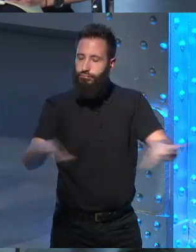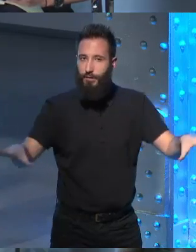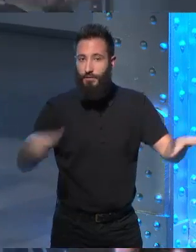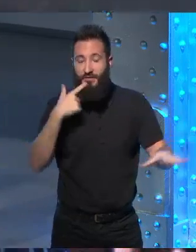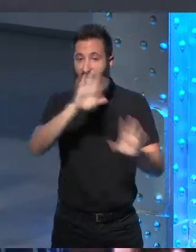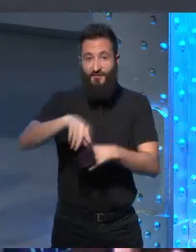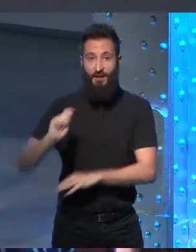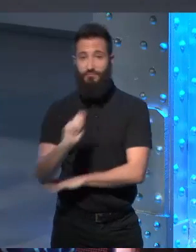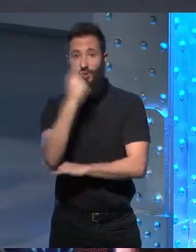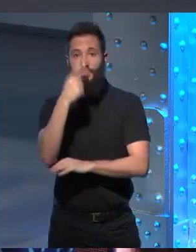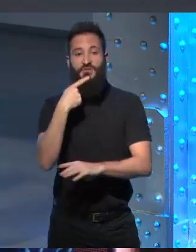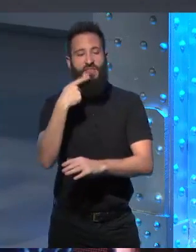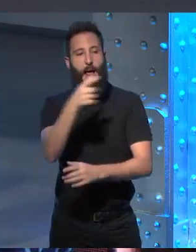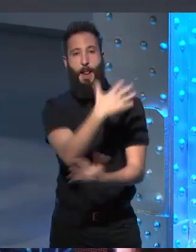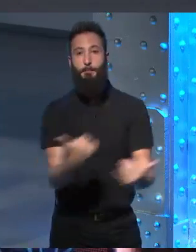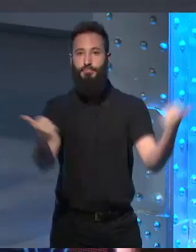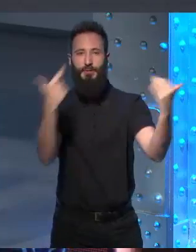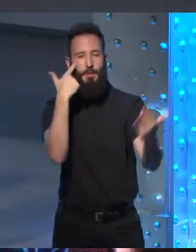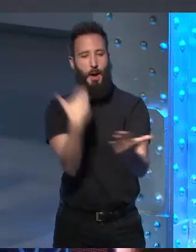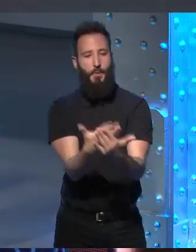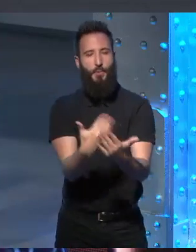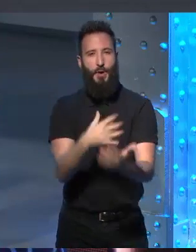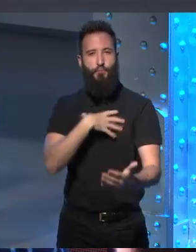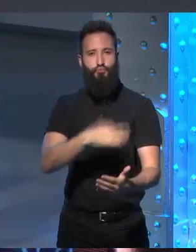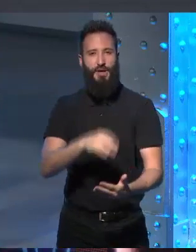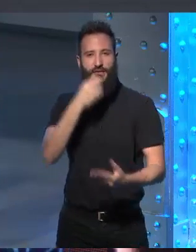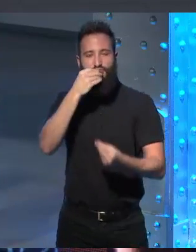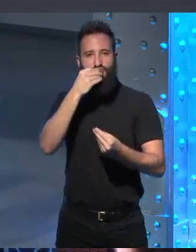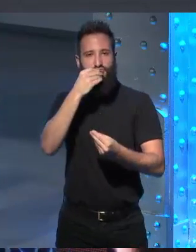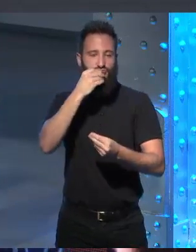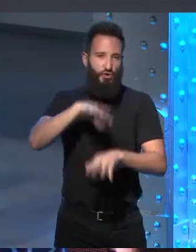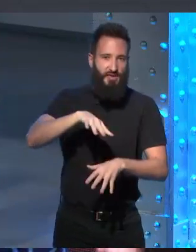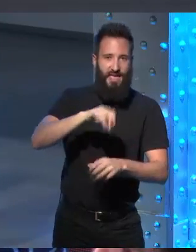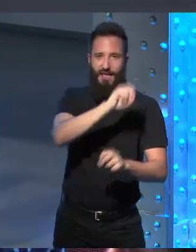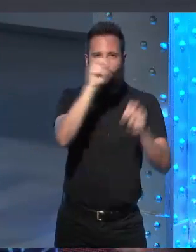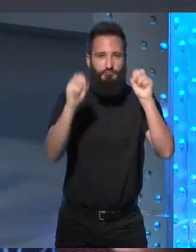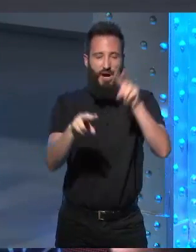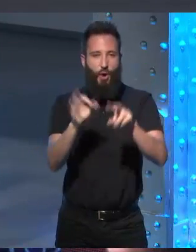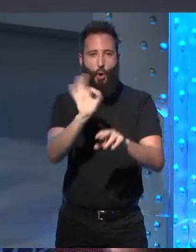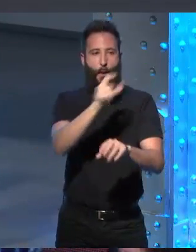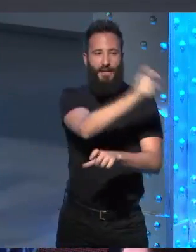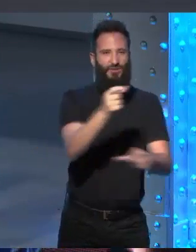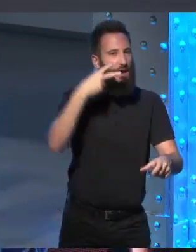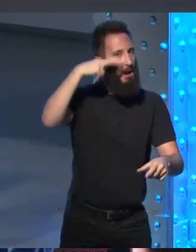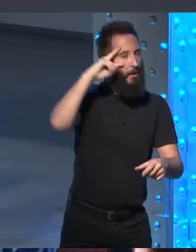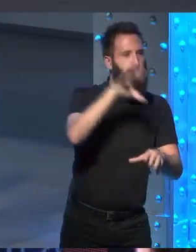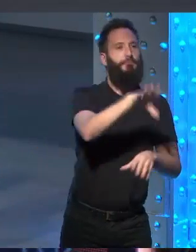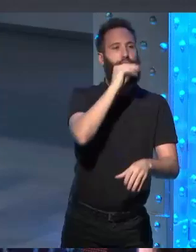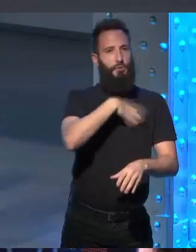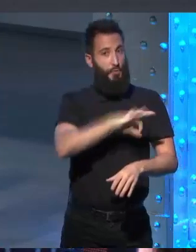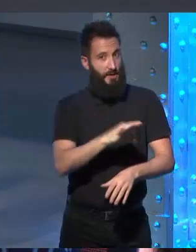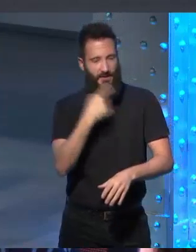como le hemos demostrado al espectador que es capaz de entender una cuestión que creía que solamente estaba al alcance de politólogos o tertulianos de la